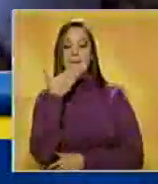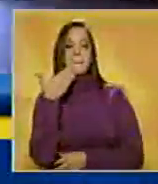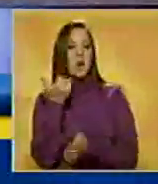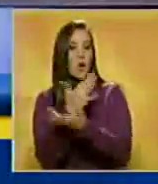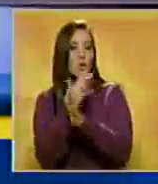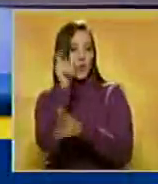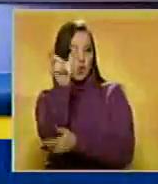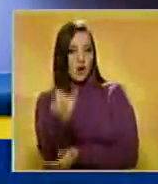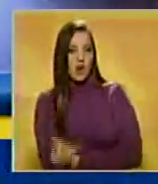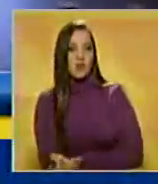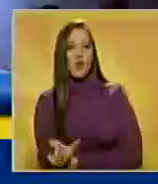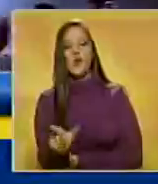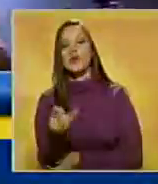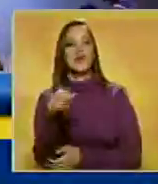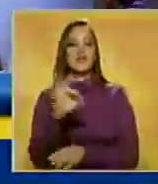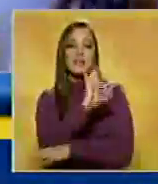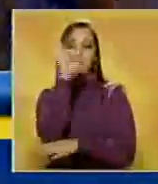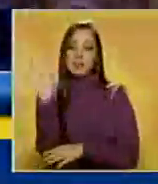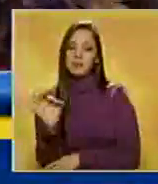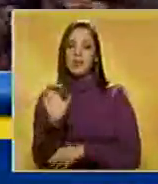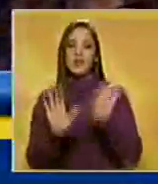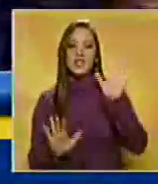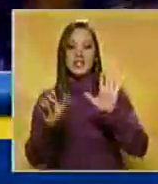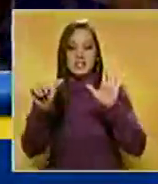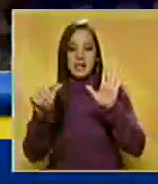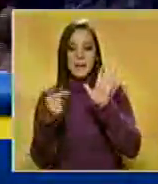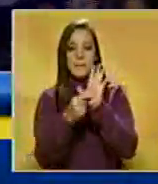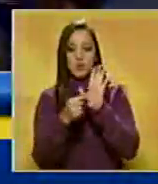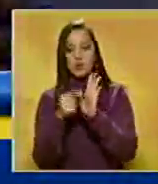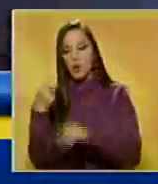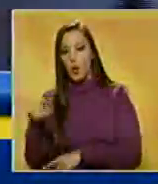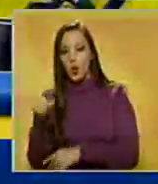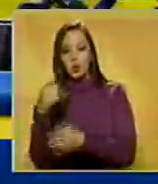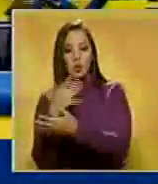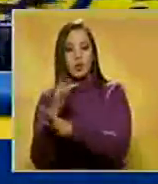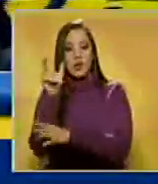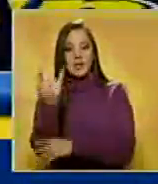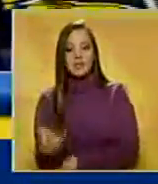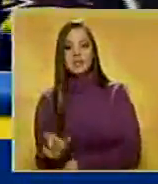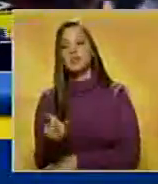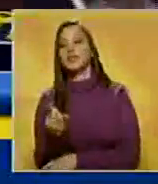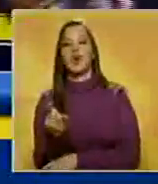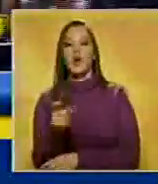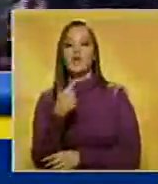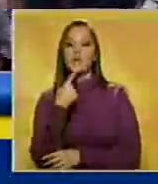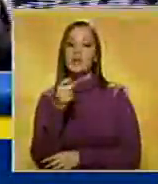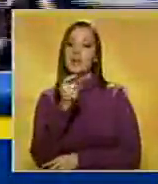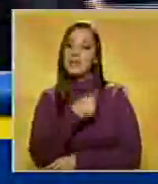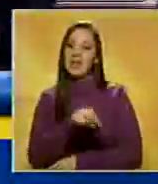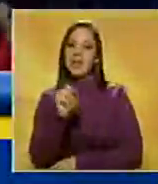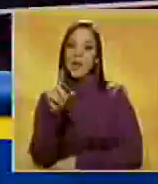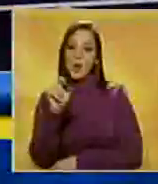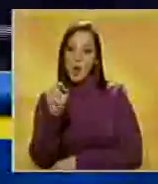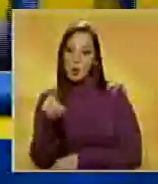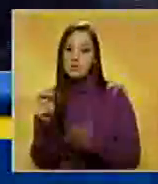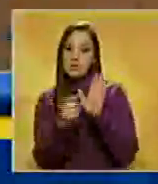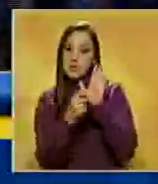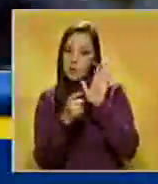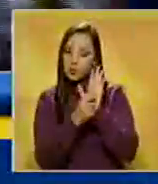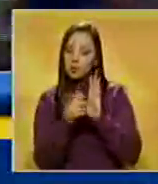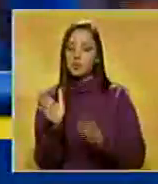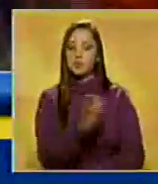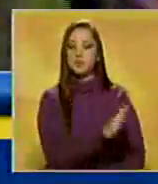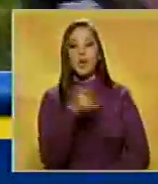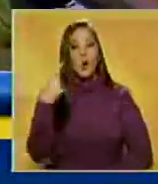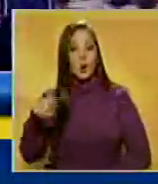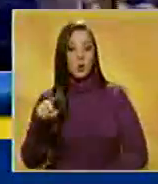los crepusculares fue Luis Betelmí con 16 puntos, mientras que por el Expreso Azul Jack Martínez aportó 11 unidades. En el otro encuentro de